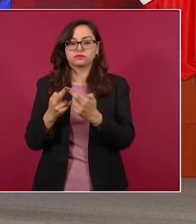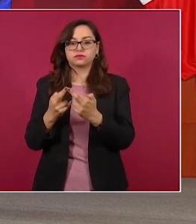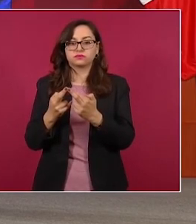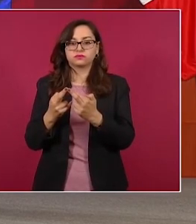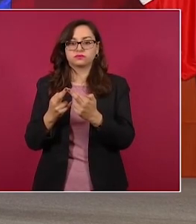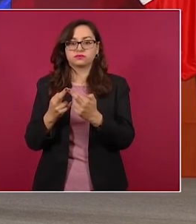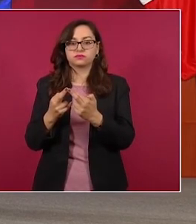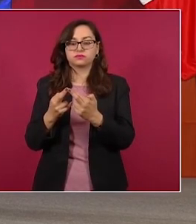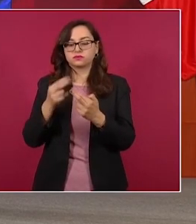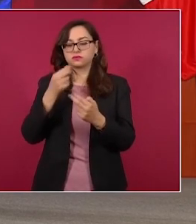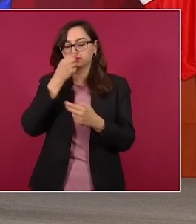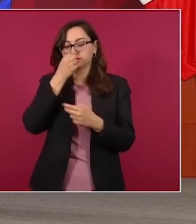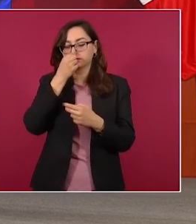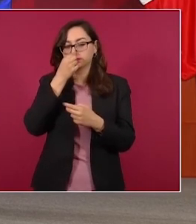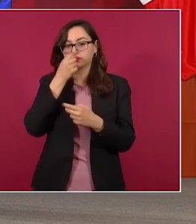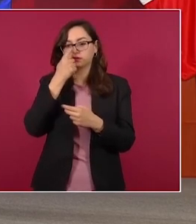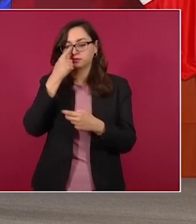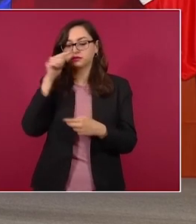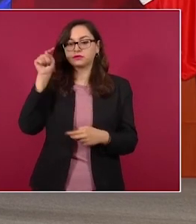estamos haciendo